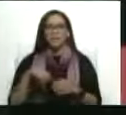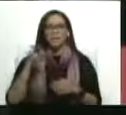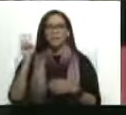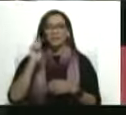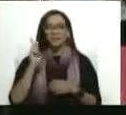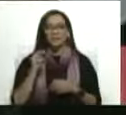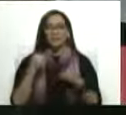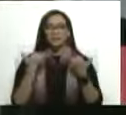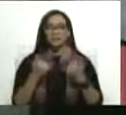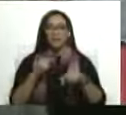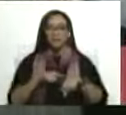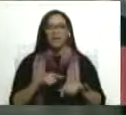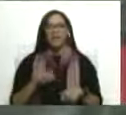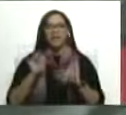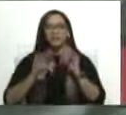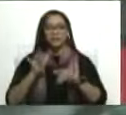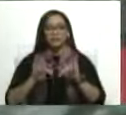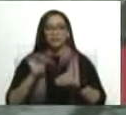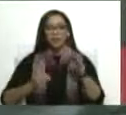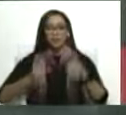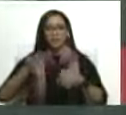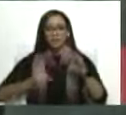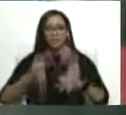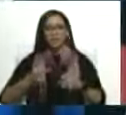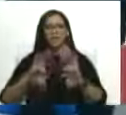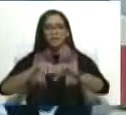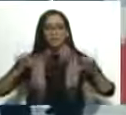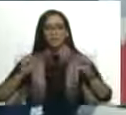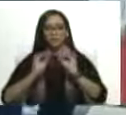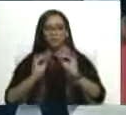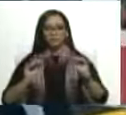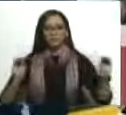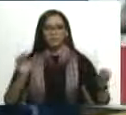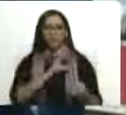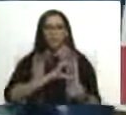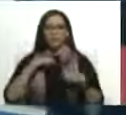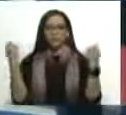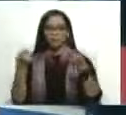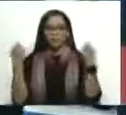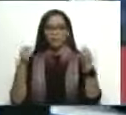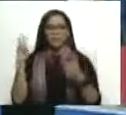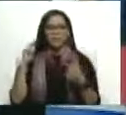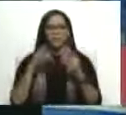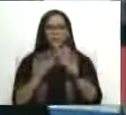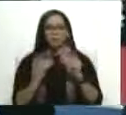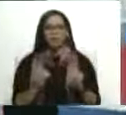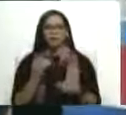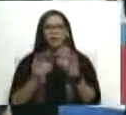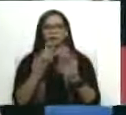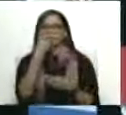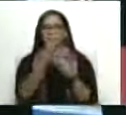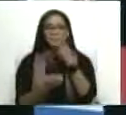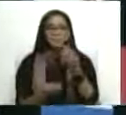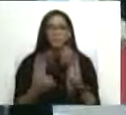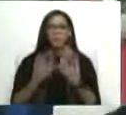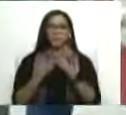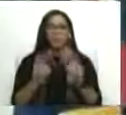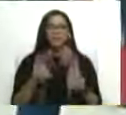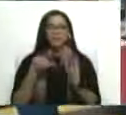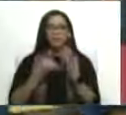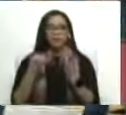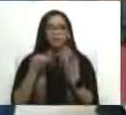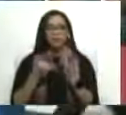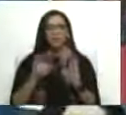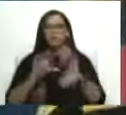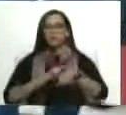este momento la secretaria jurídica de Educación y Divulgación del Comando de Campaña Venezuela Toda realiza un recorrido por estas instalaciones.